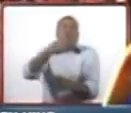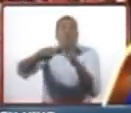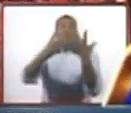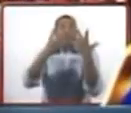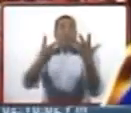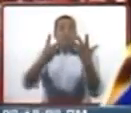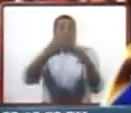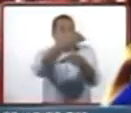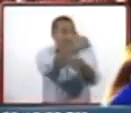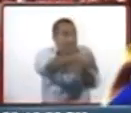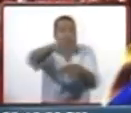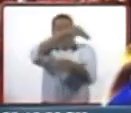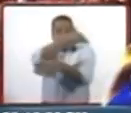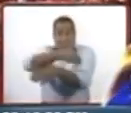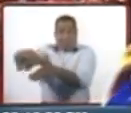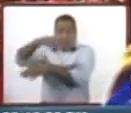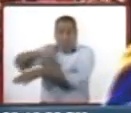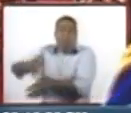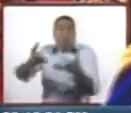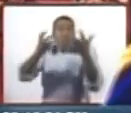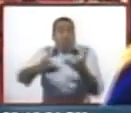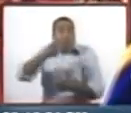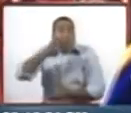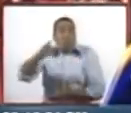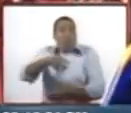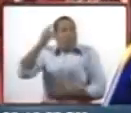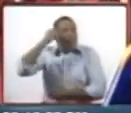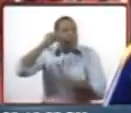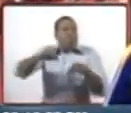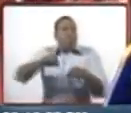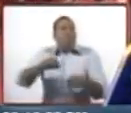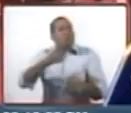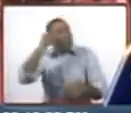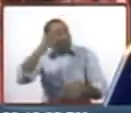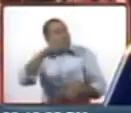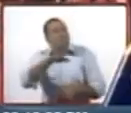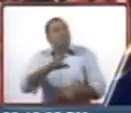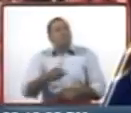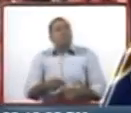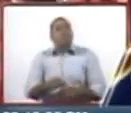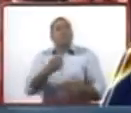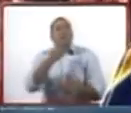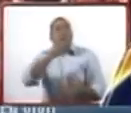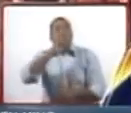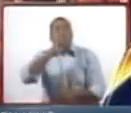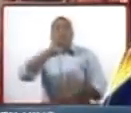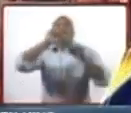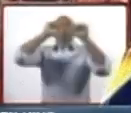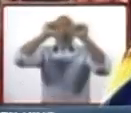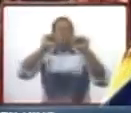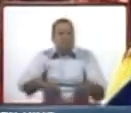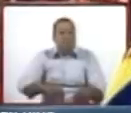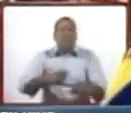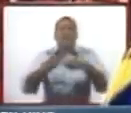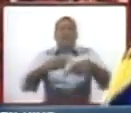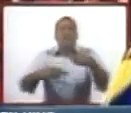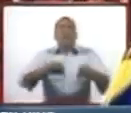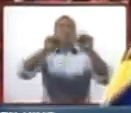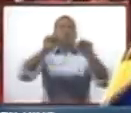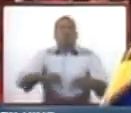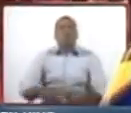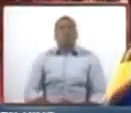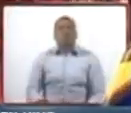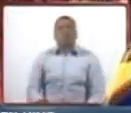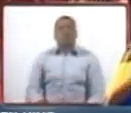repletas de todo este pueblo venezolano que el día de hoy ha dicho sí a Nicolás Maduro y sí a la revolución bolivariana?